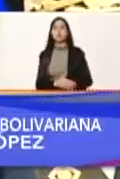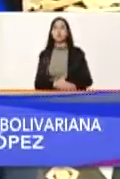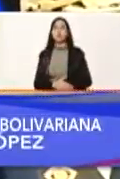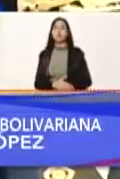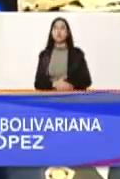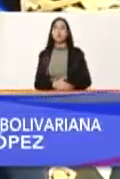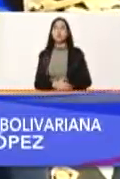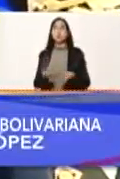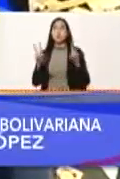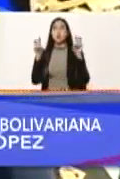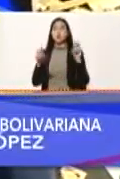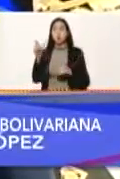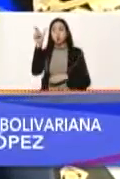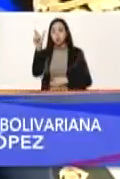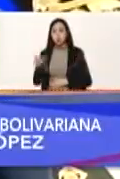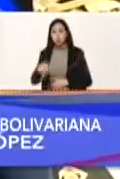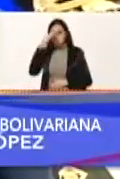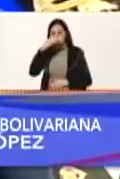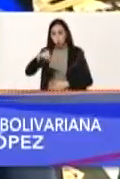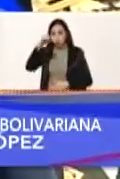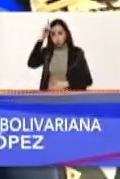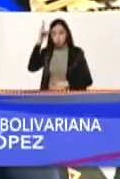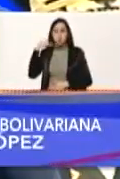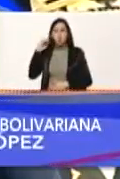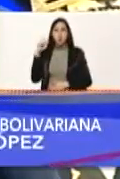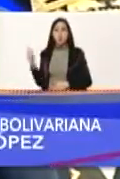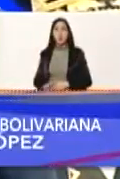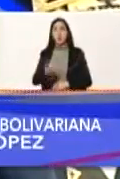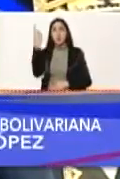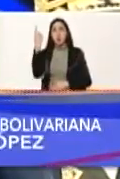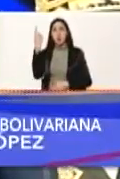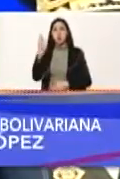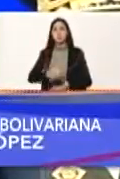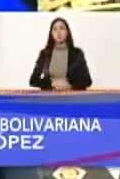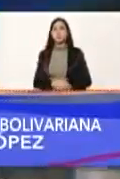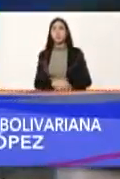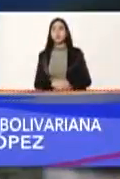al nuevo comandante de la milicia, Wistor Churio,